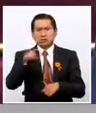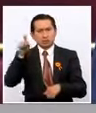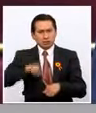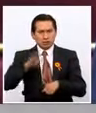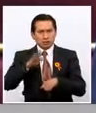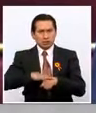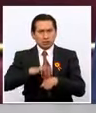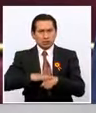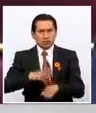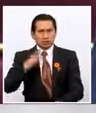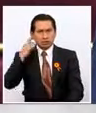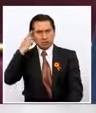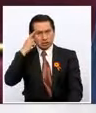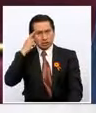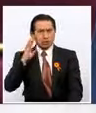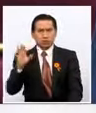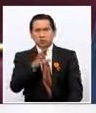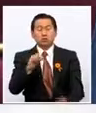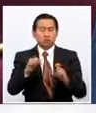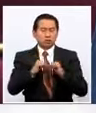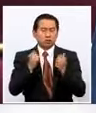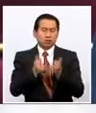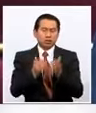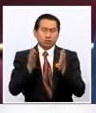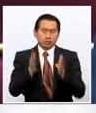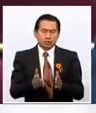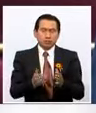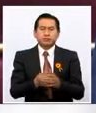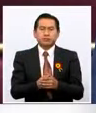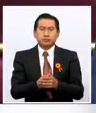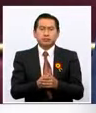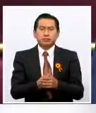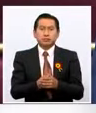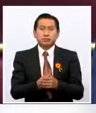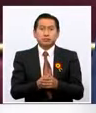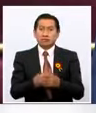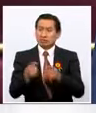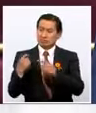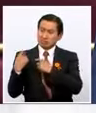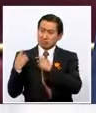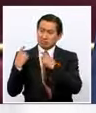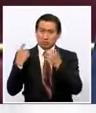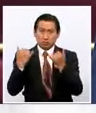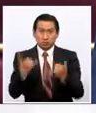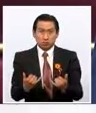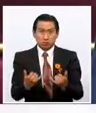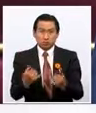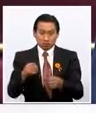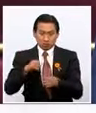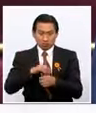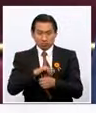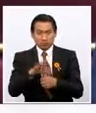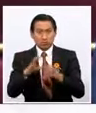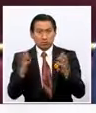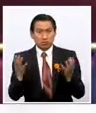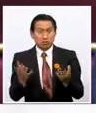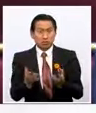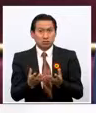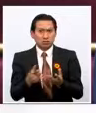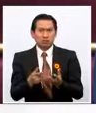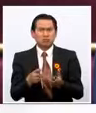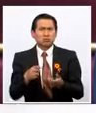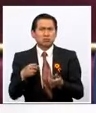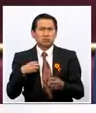señores asambleístas porque hasta hoy en esta pandemia lo que más he